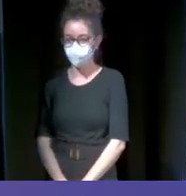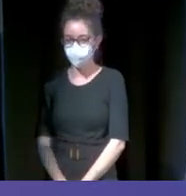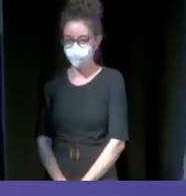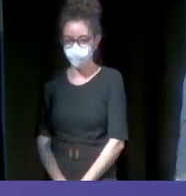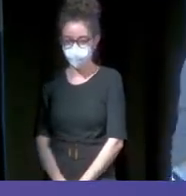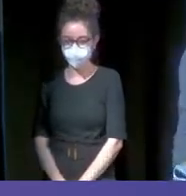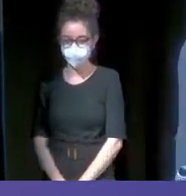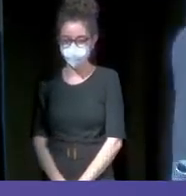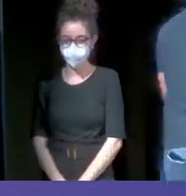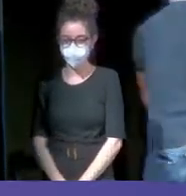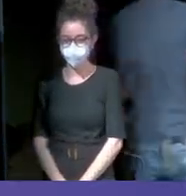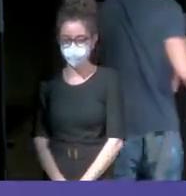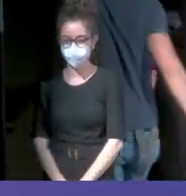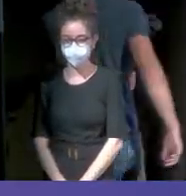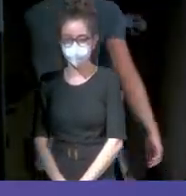para mí